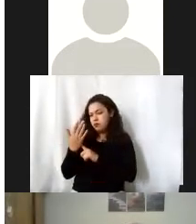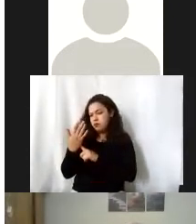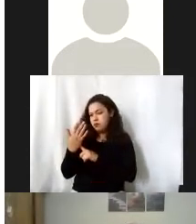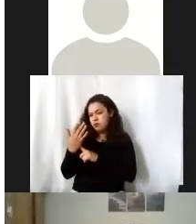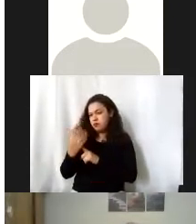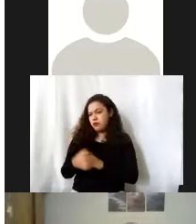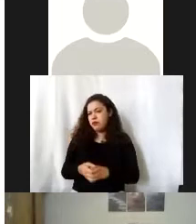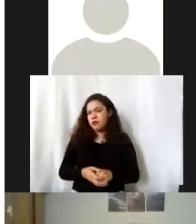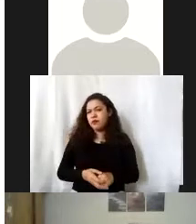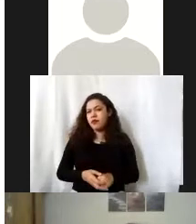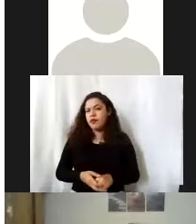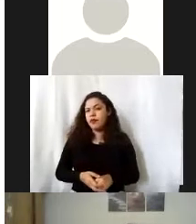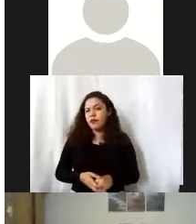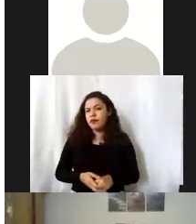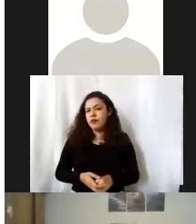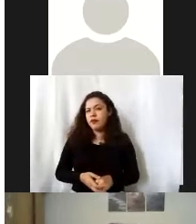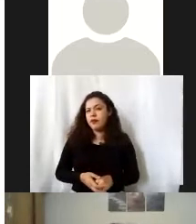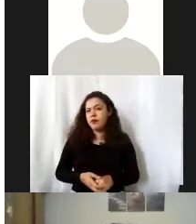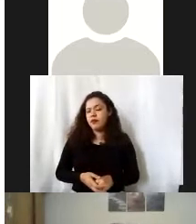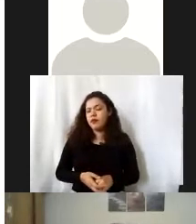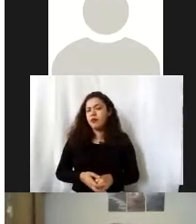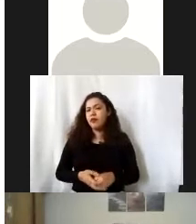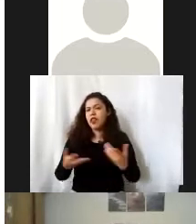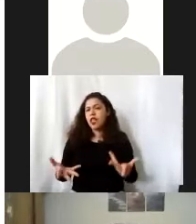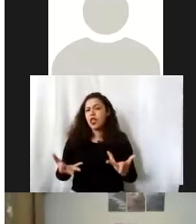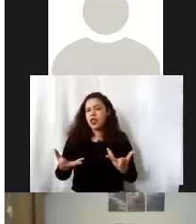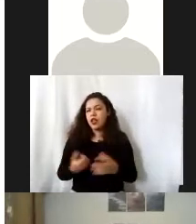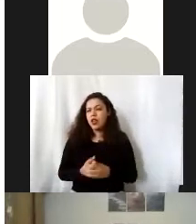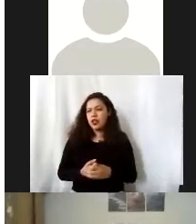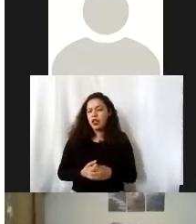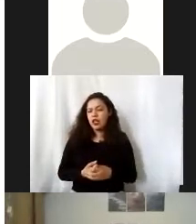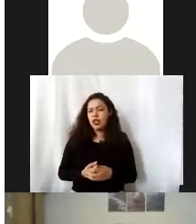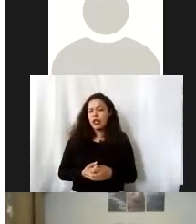casa, porque son, pues también engrosan el gasto.